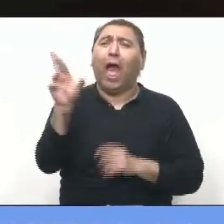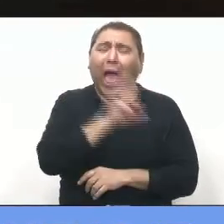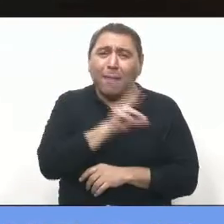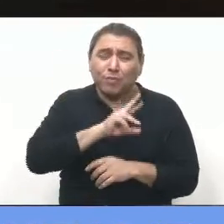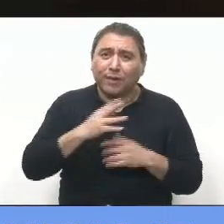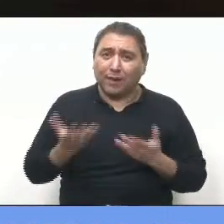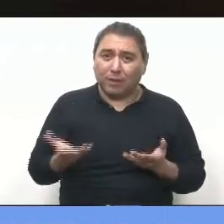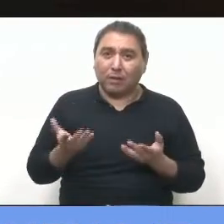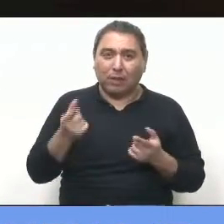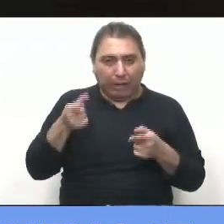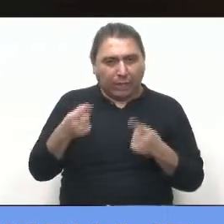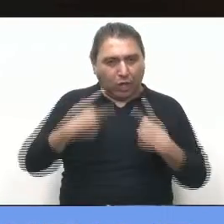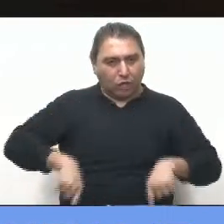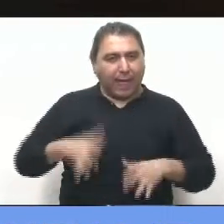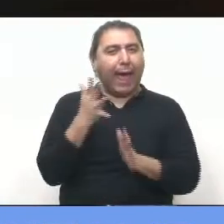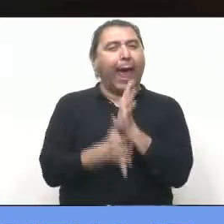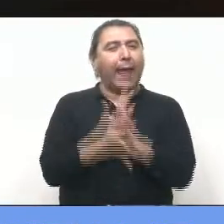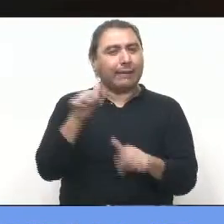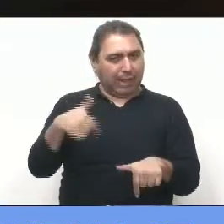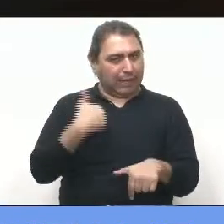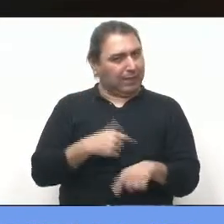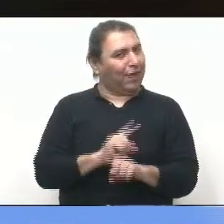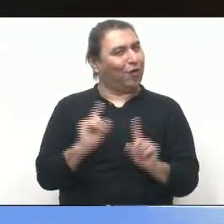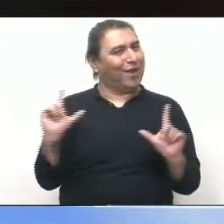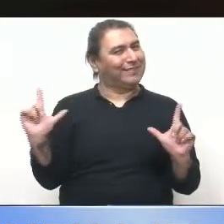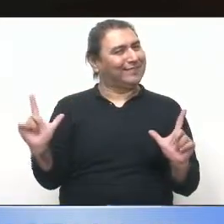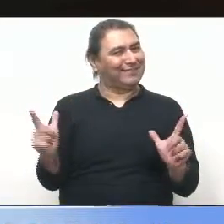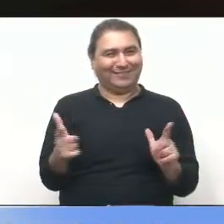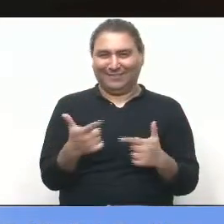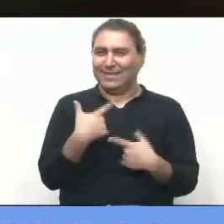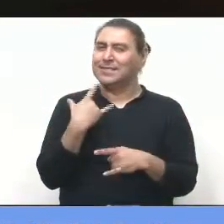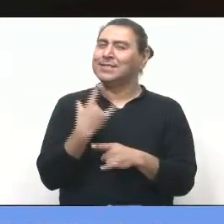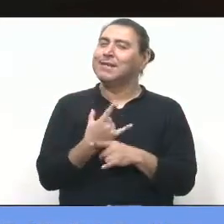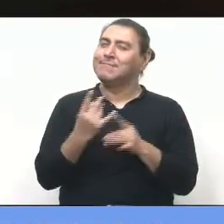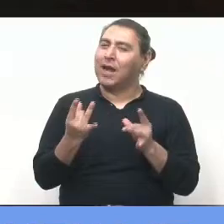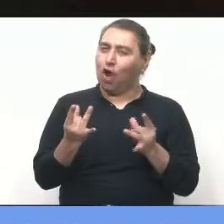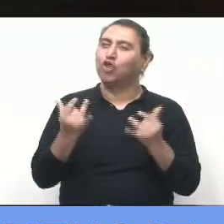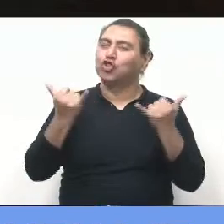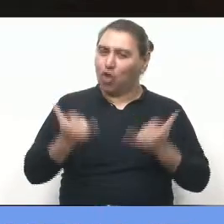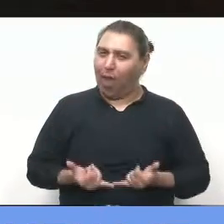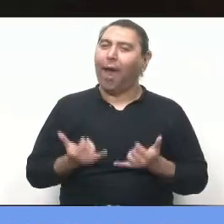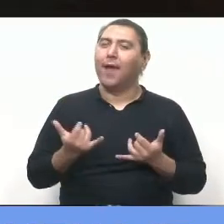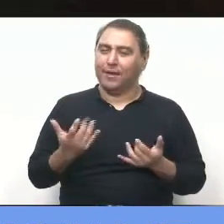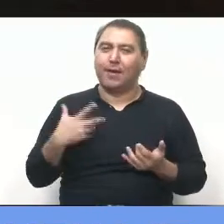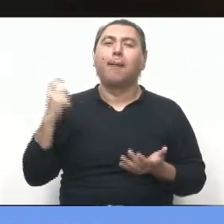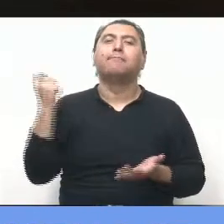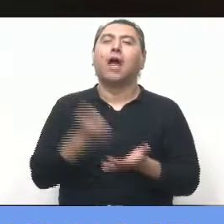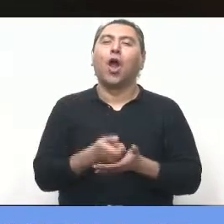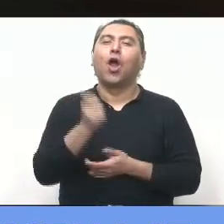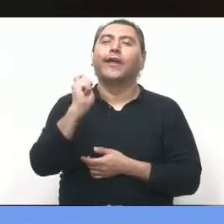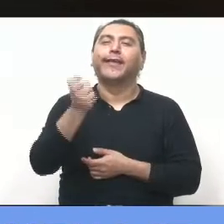son nunca gratis en nuestro país. Siempre, siempre tienen costo. Vuelvo a decir, lo pagaron nuestros